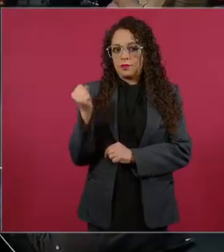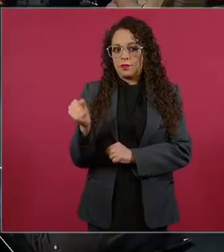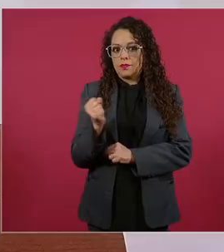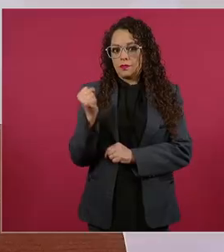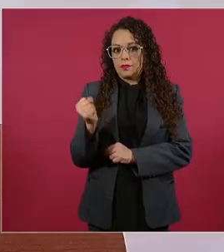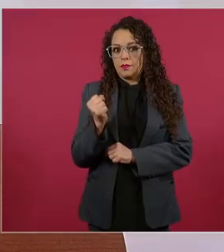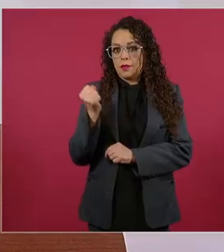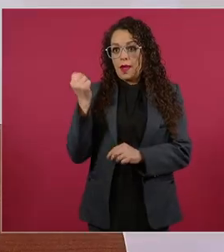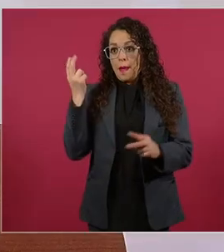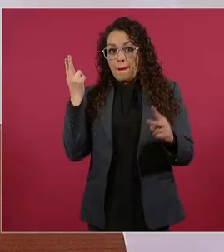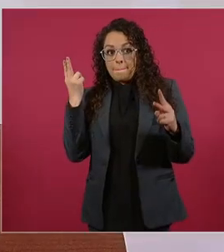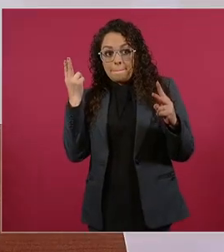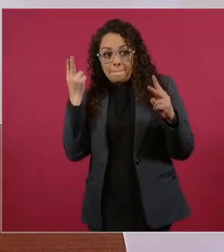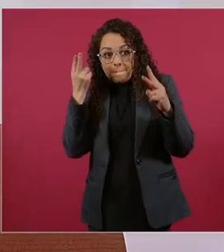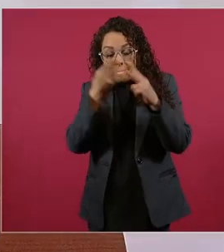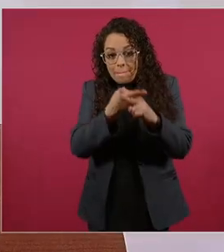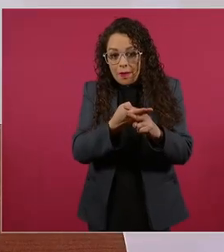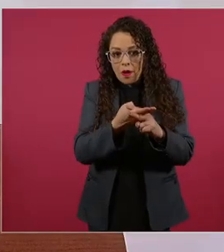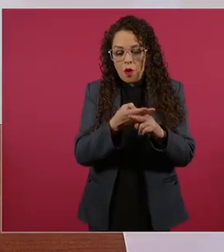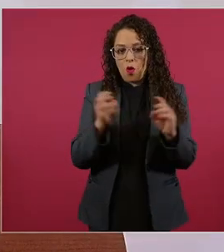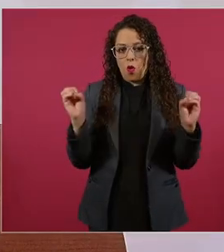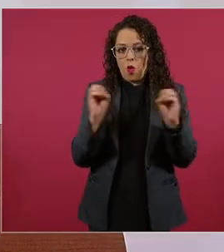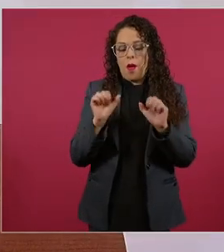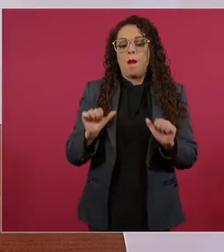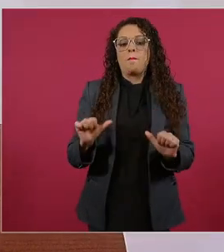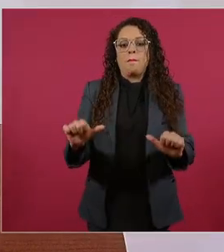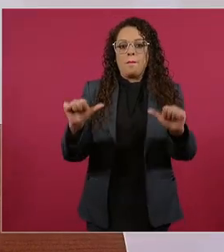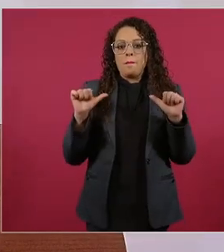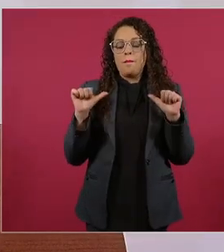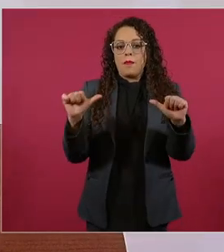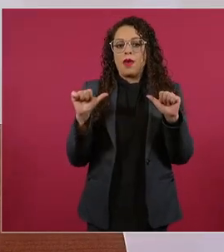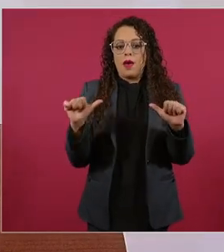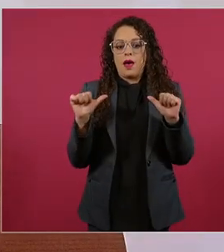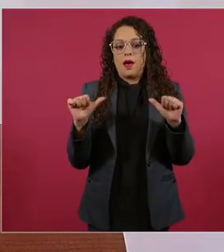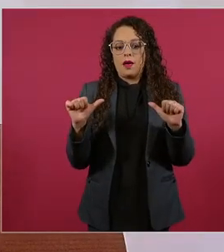no asesinaron al presidente, al expresidente